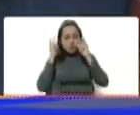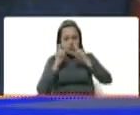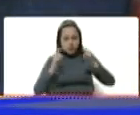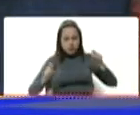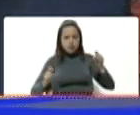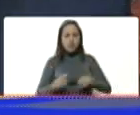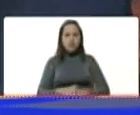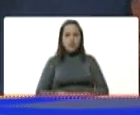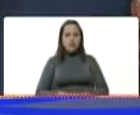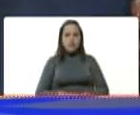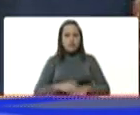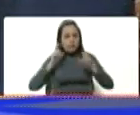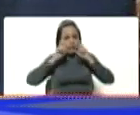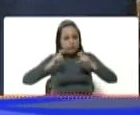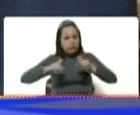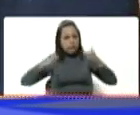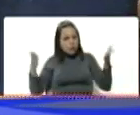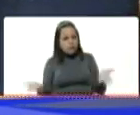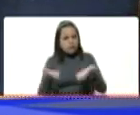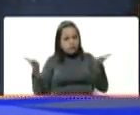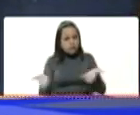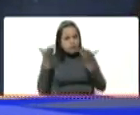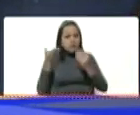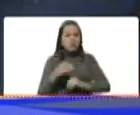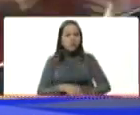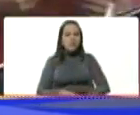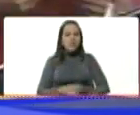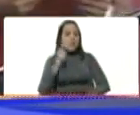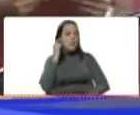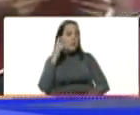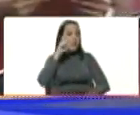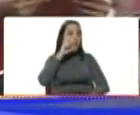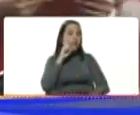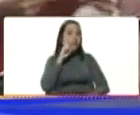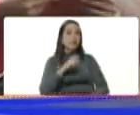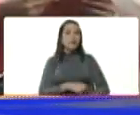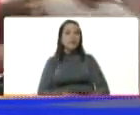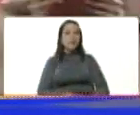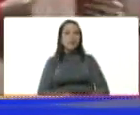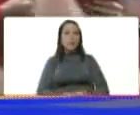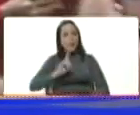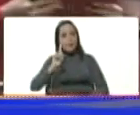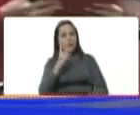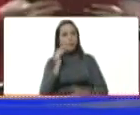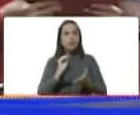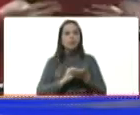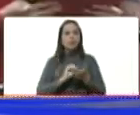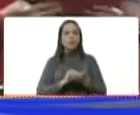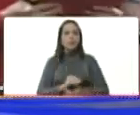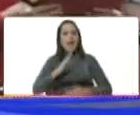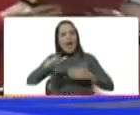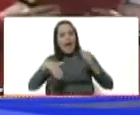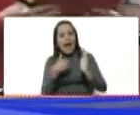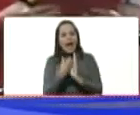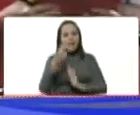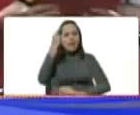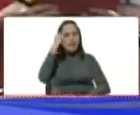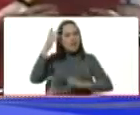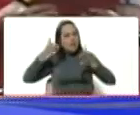la preparación. La promotora. De la mujer embarazada. Con su promotora. La primera parte. Hasta el día del